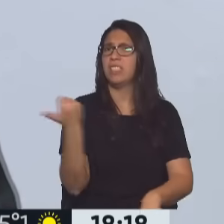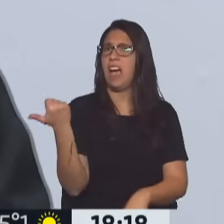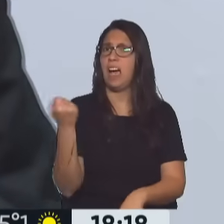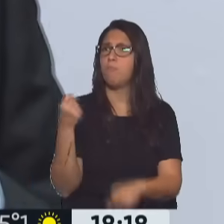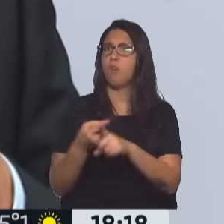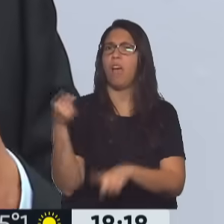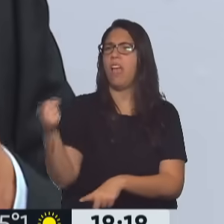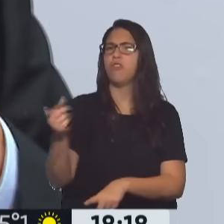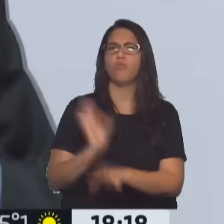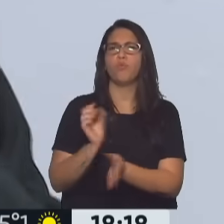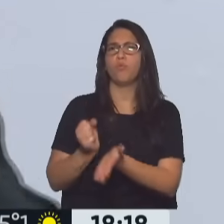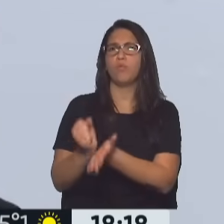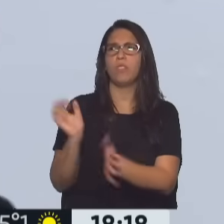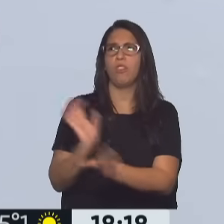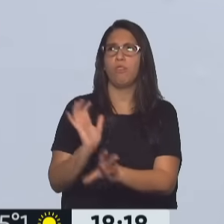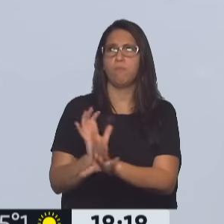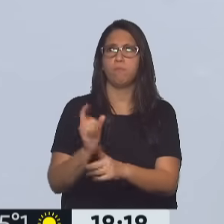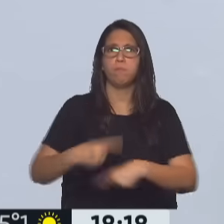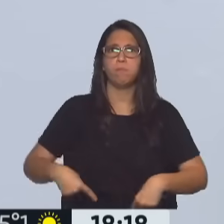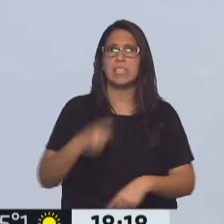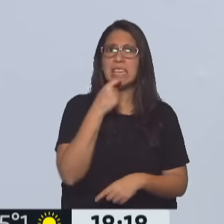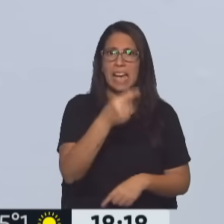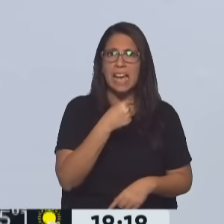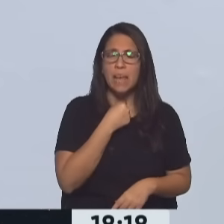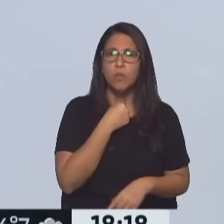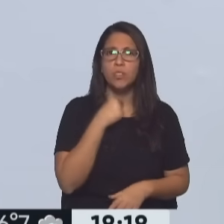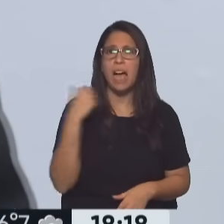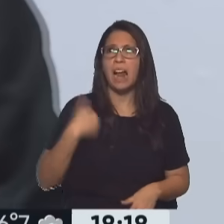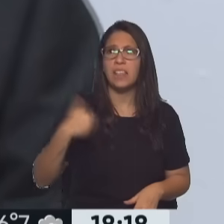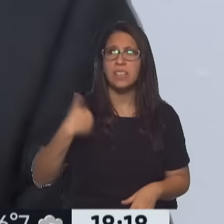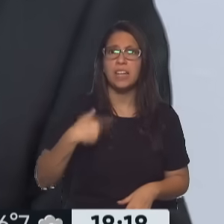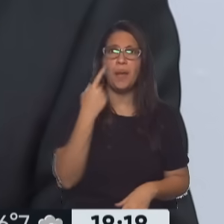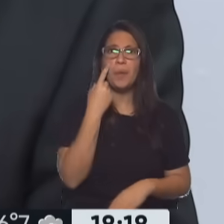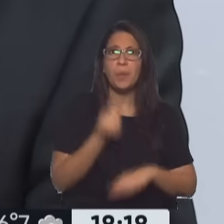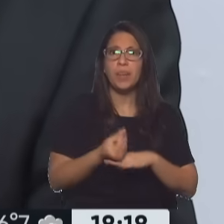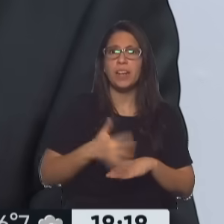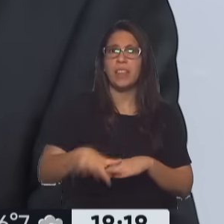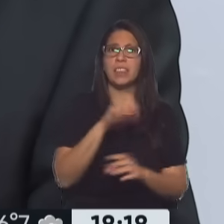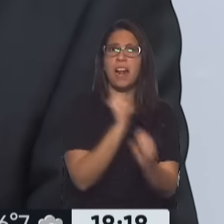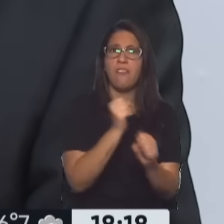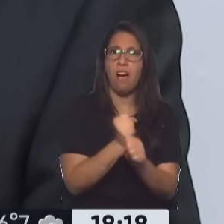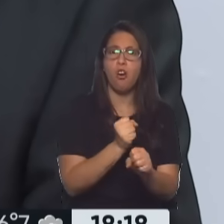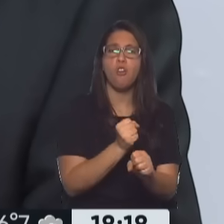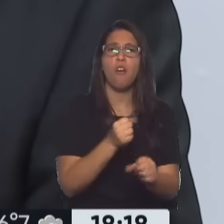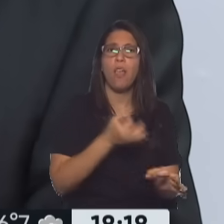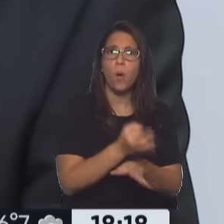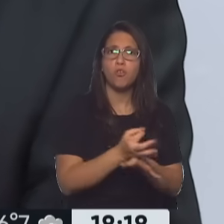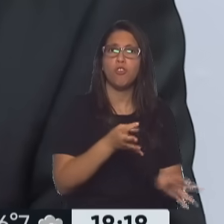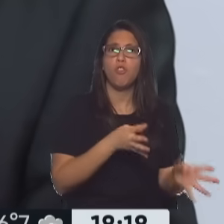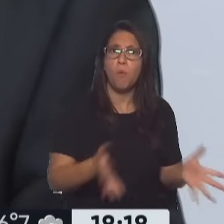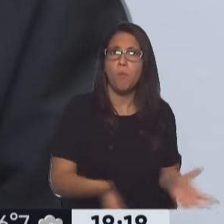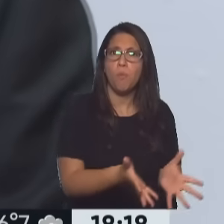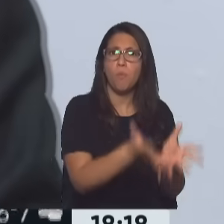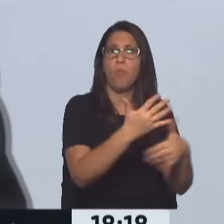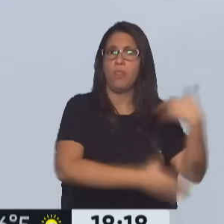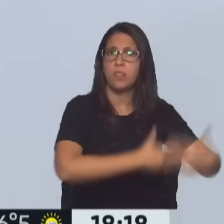un subsidio. Si queremos vivir en un país donde el trabajo y la educación sean los motores para el desarrollo y